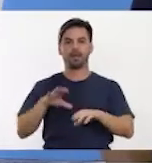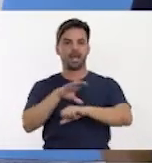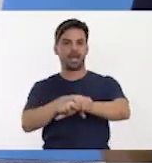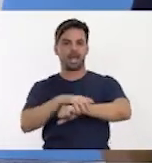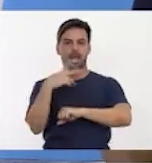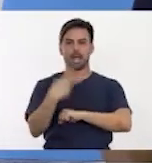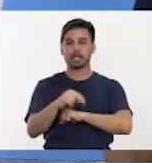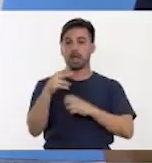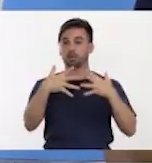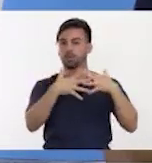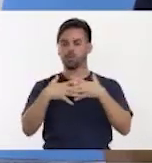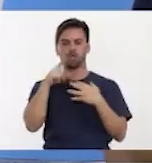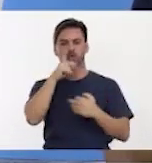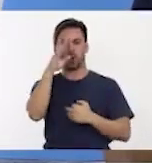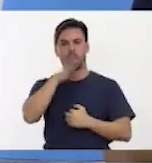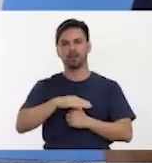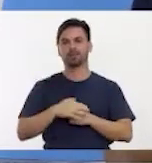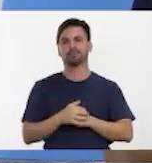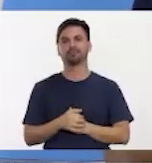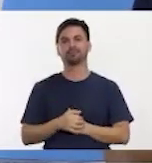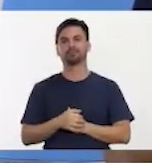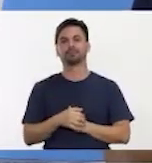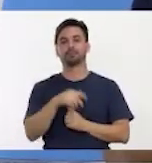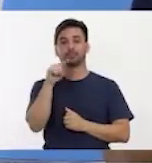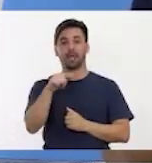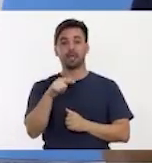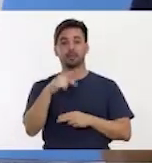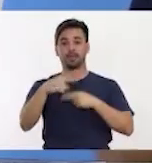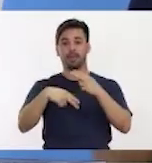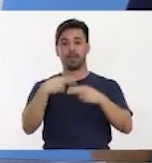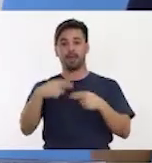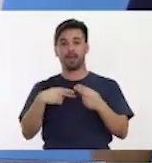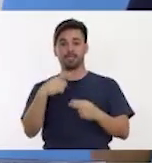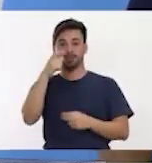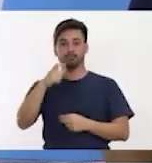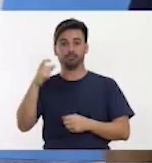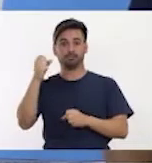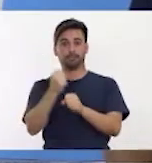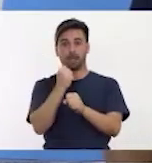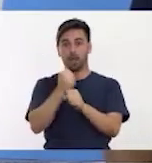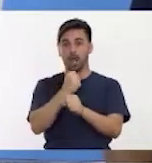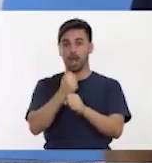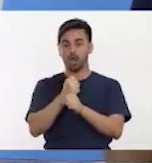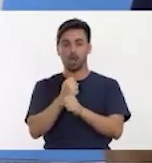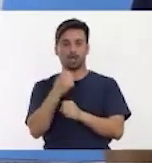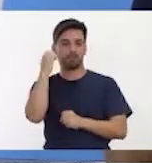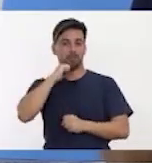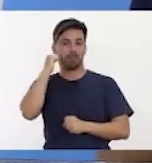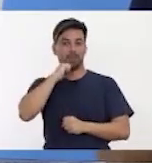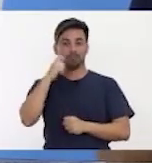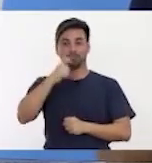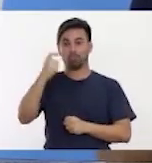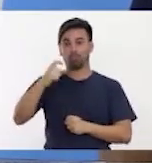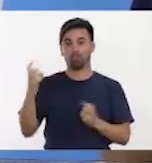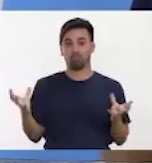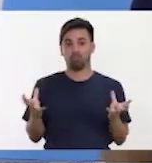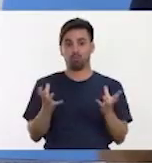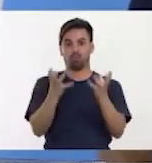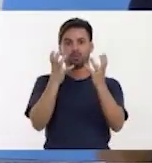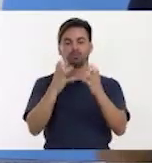de la esclavitud en los Estados Unidos, lo cual incrementa la masa de obreros y por lo